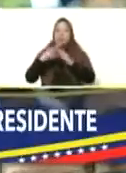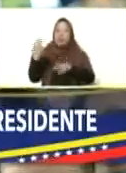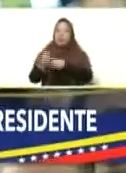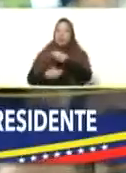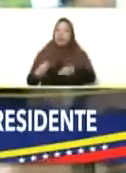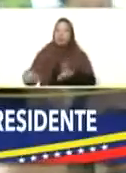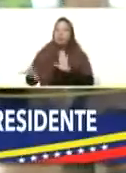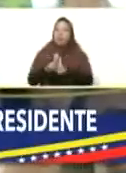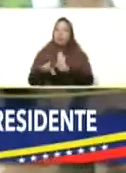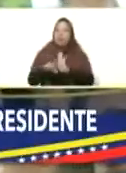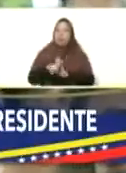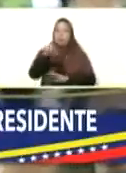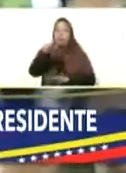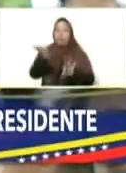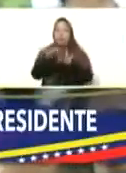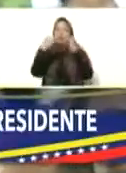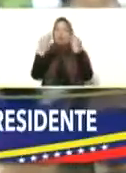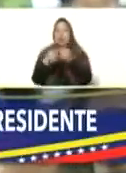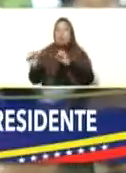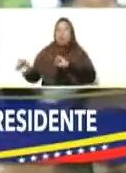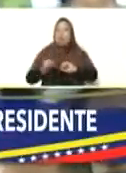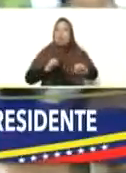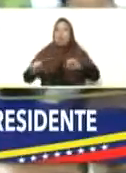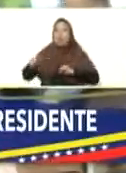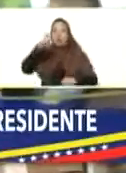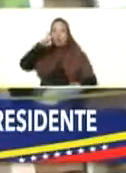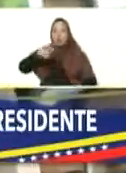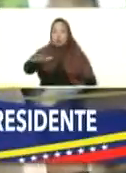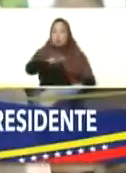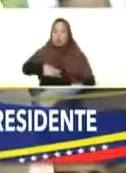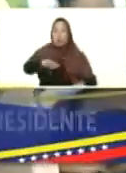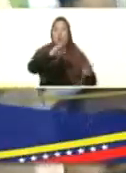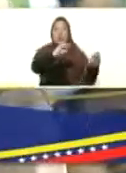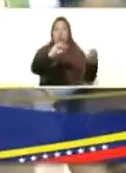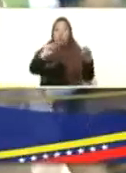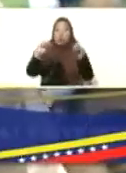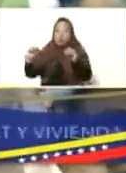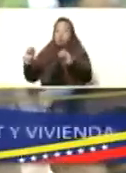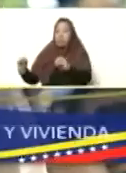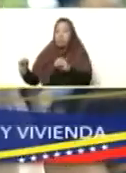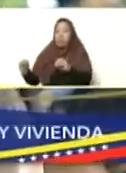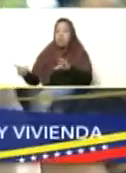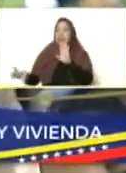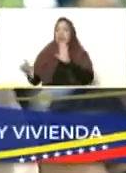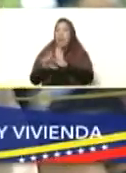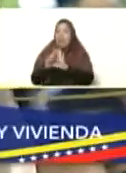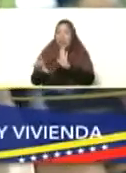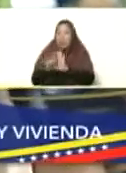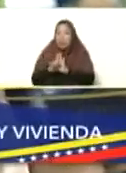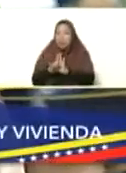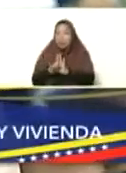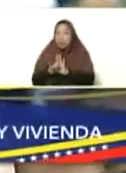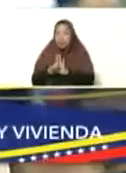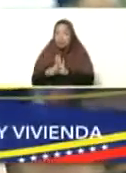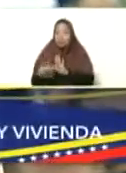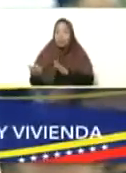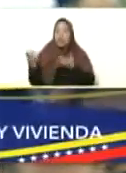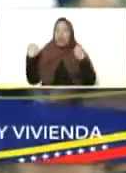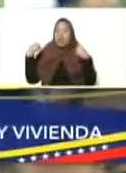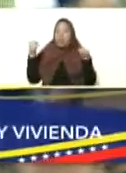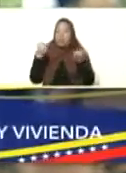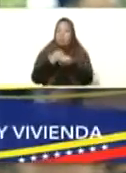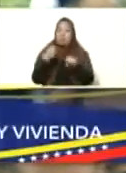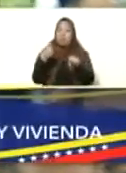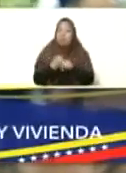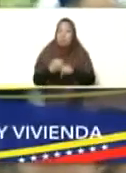la ley de propiedad multifamiliar el movimiento de pobladores viene solicitando inclusive en la ley de autogestionar ya